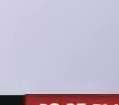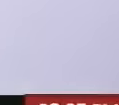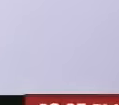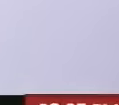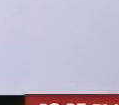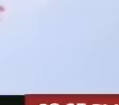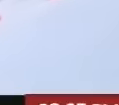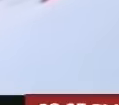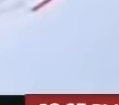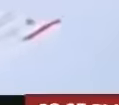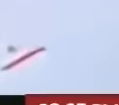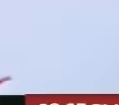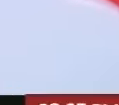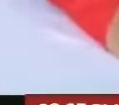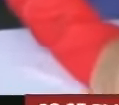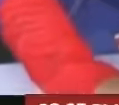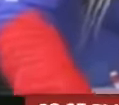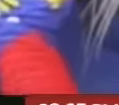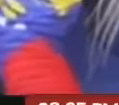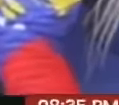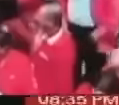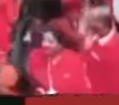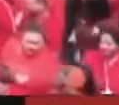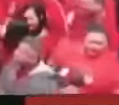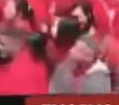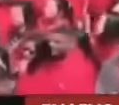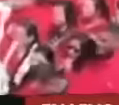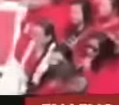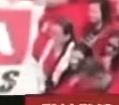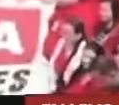revolución bolivariana y a nuestro presidente obrero Nicolás Maduro.